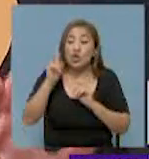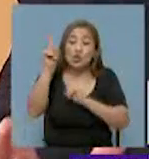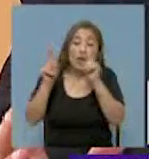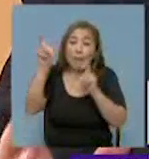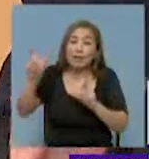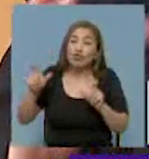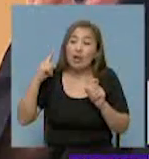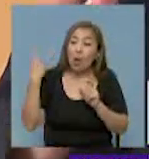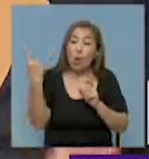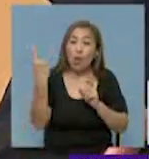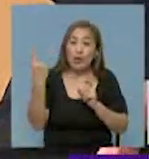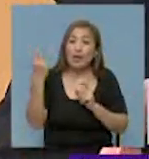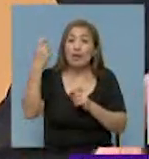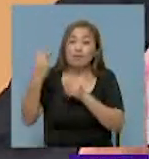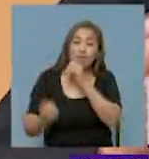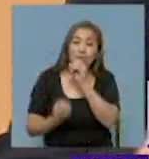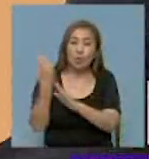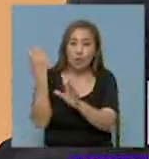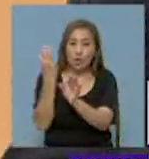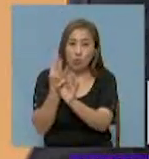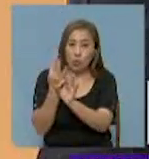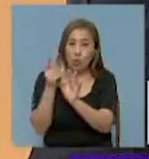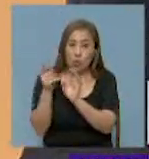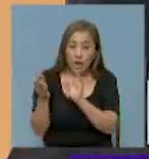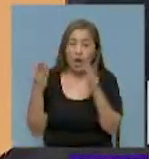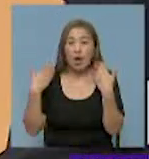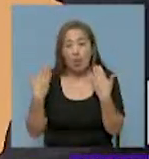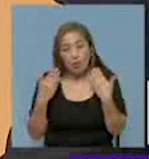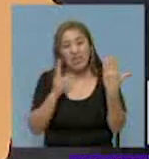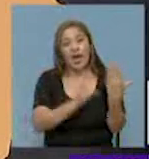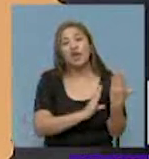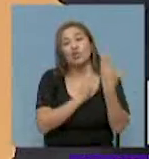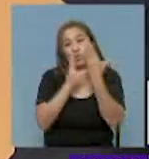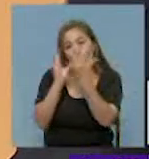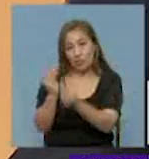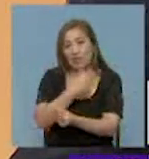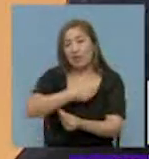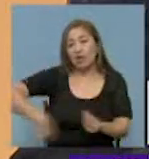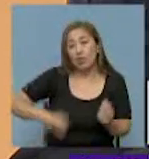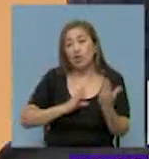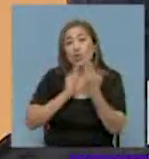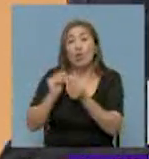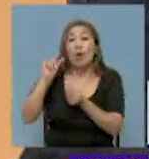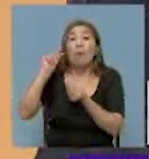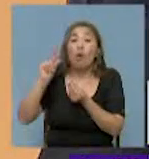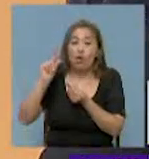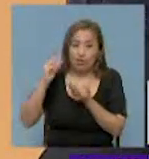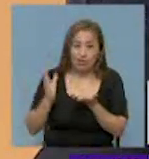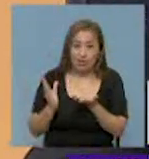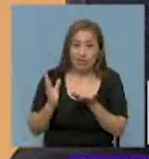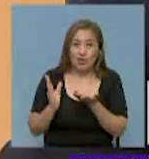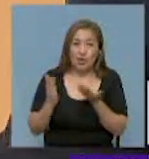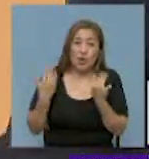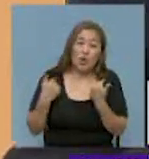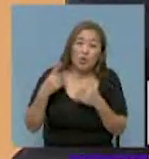decide poner una escuela bueno puede lograr una ayuda del estado sea una